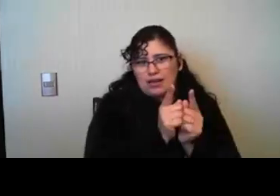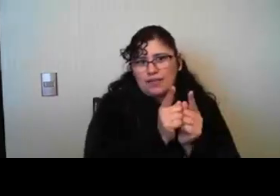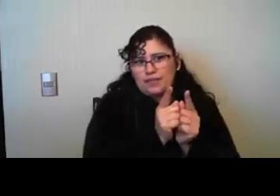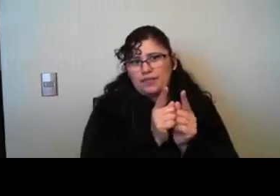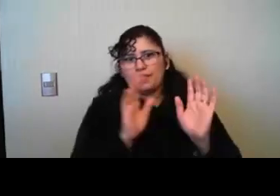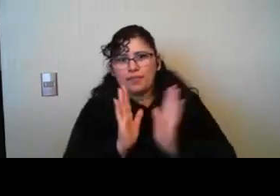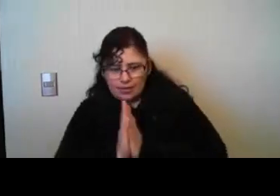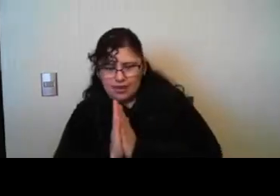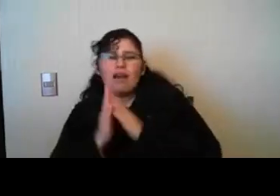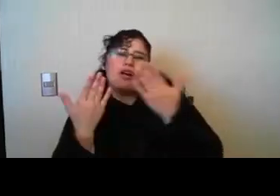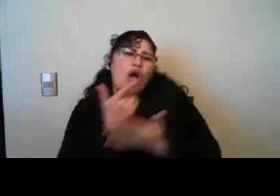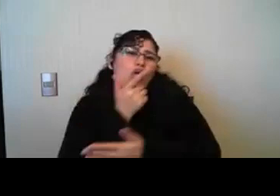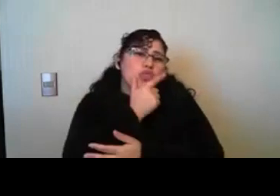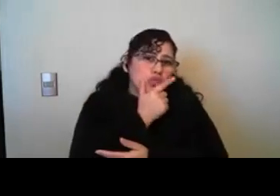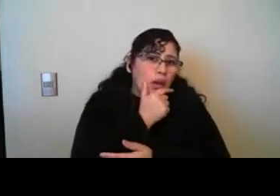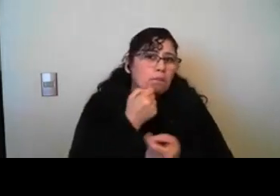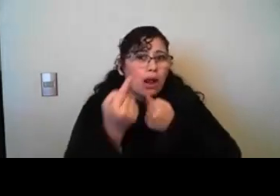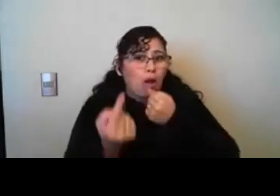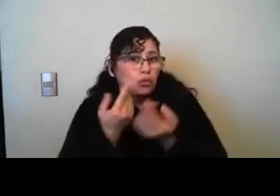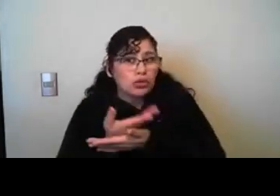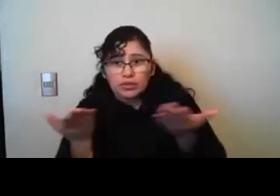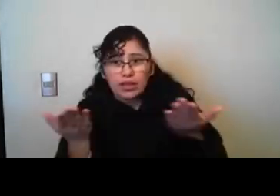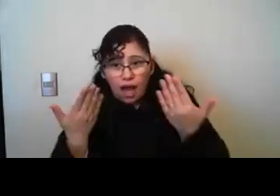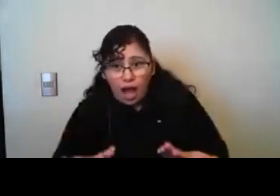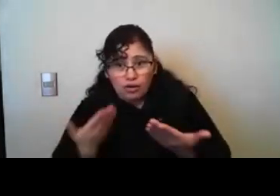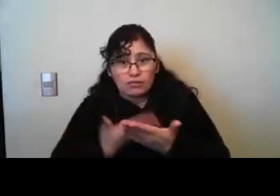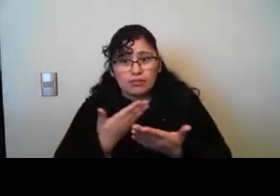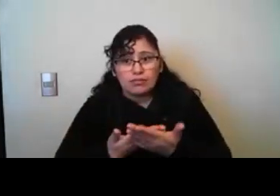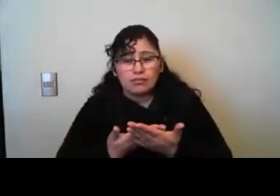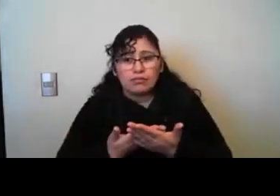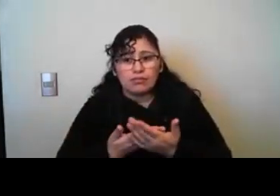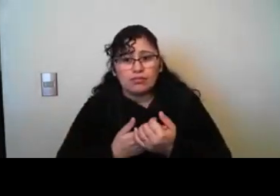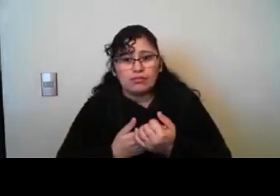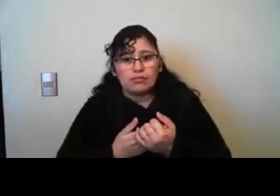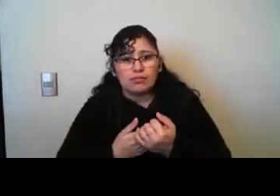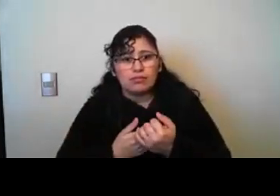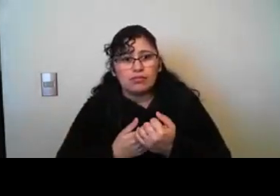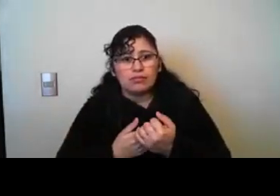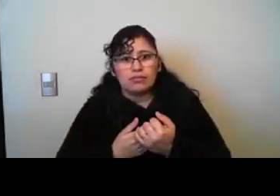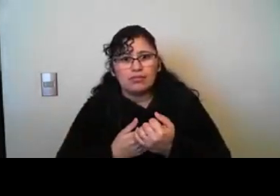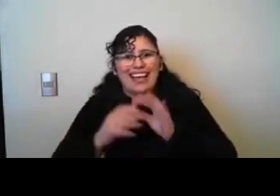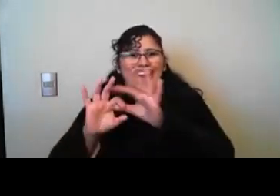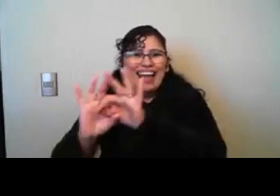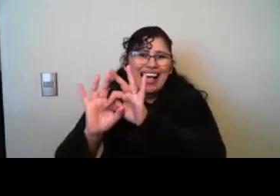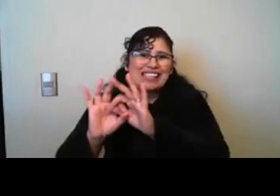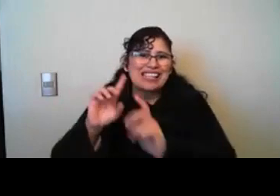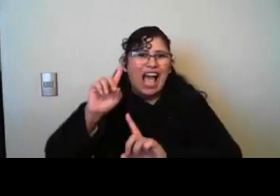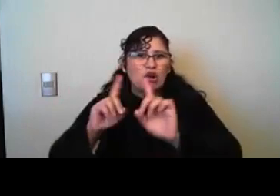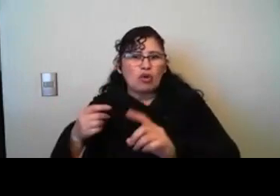dudas a los que se quedaron hasta el final, se agradece a los